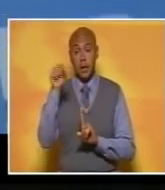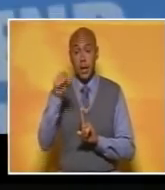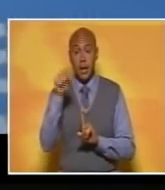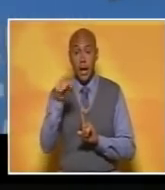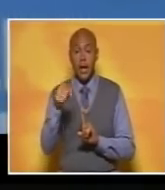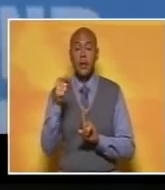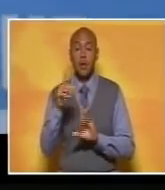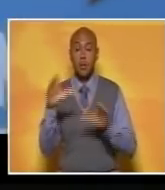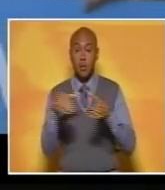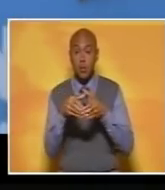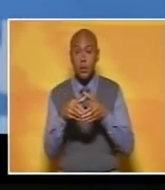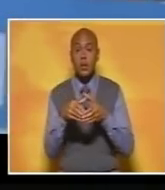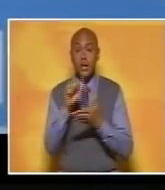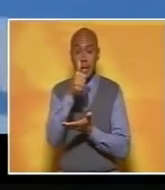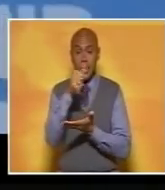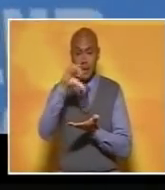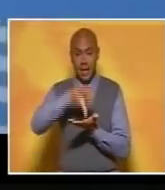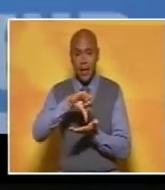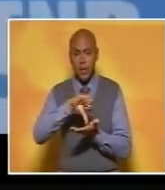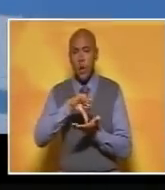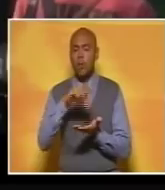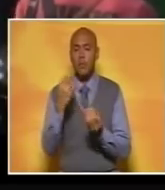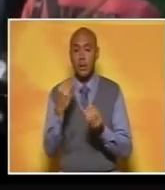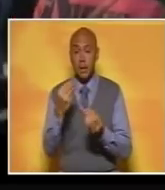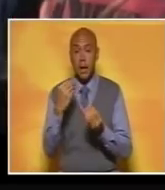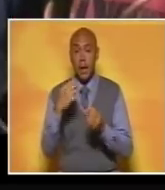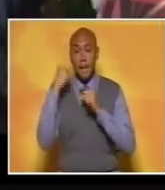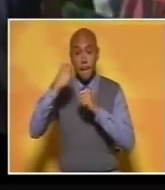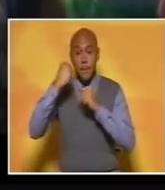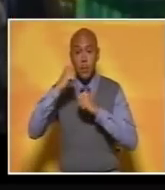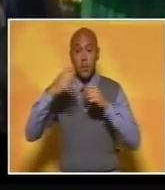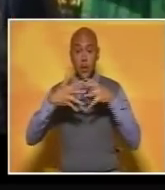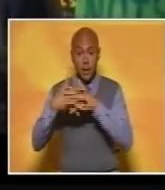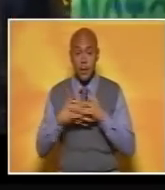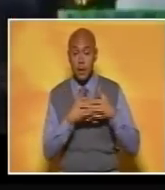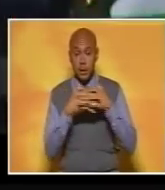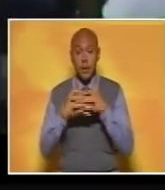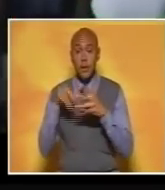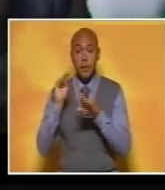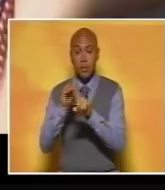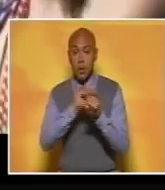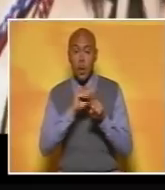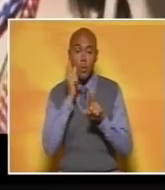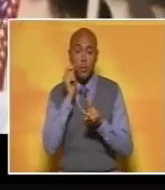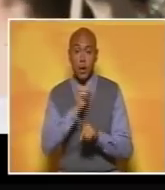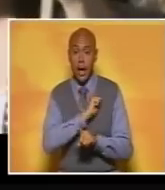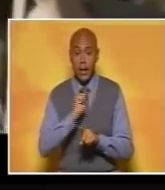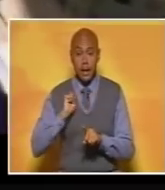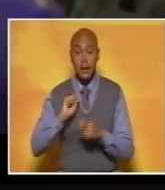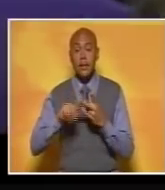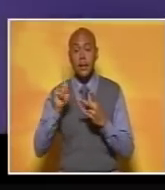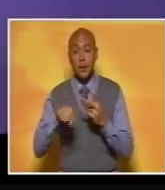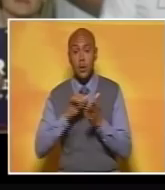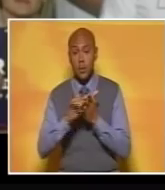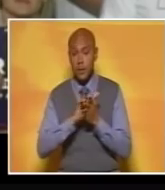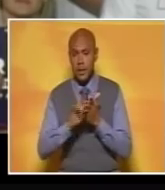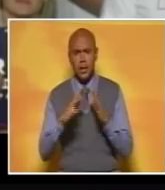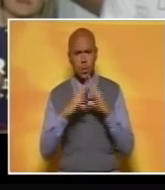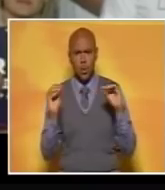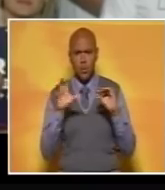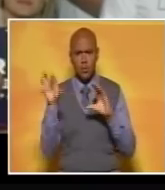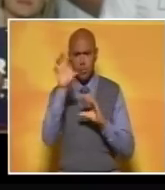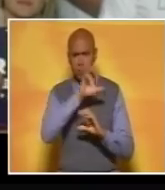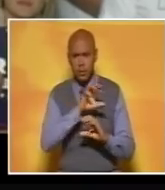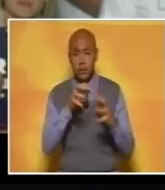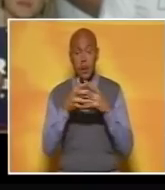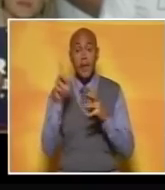el Progreso Americano, habló así en una llamada este jueves junto con funcionarios de ciudades como Atlanta, Filadelfia, Nueva York y Dodge City.